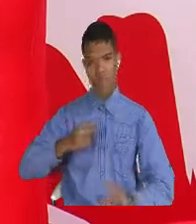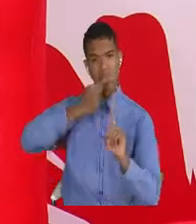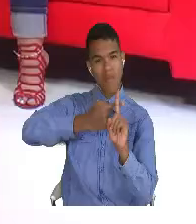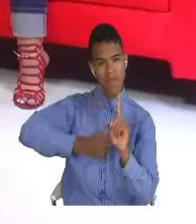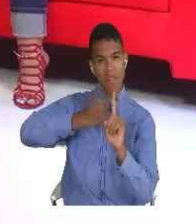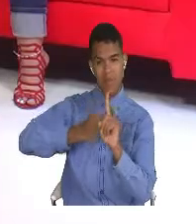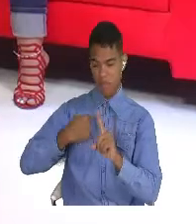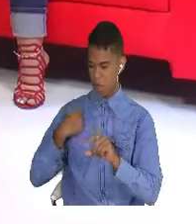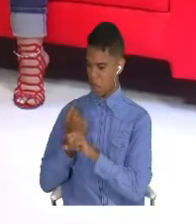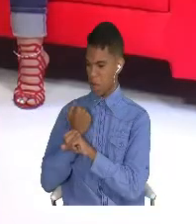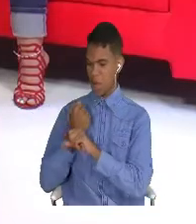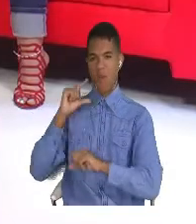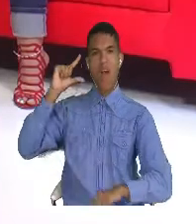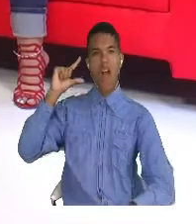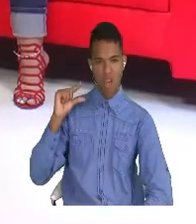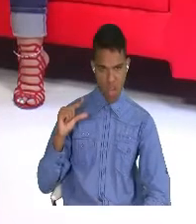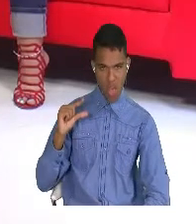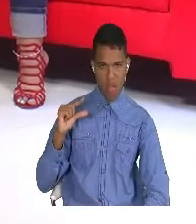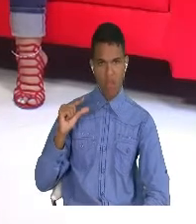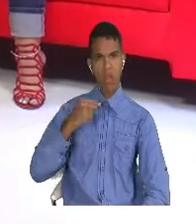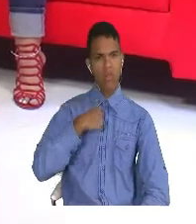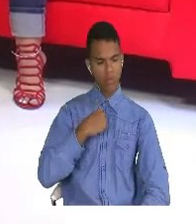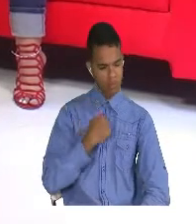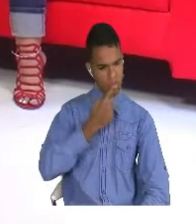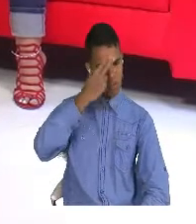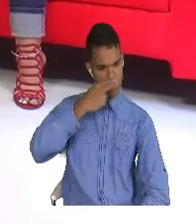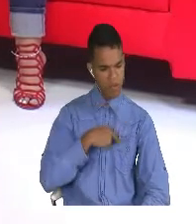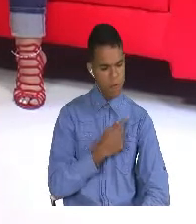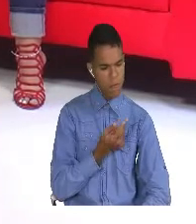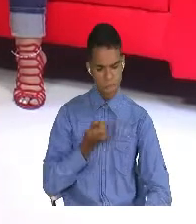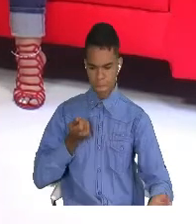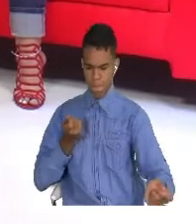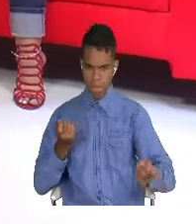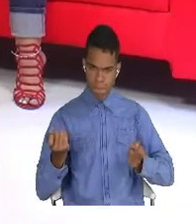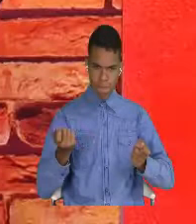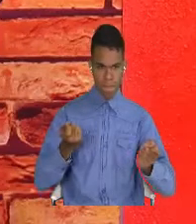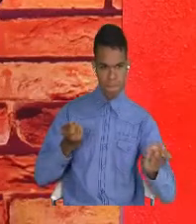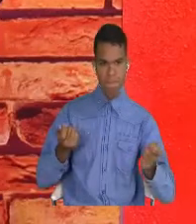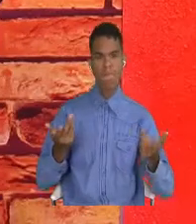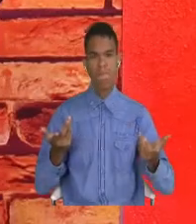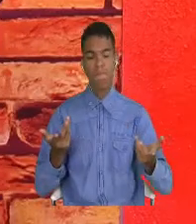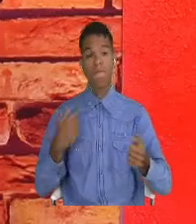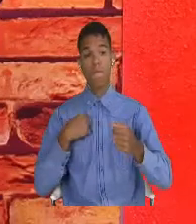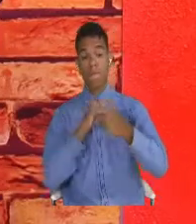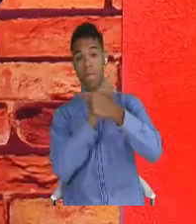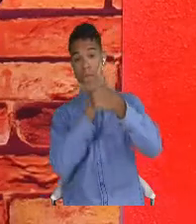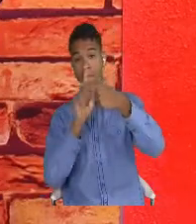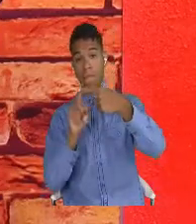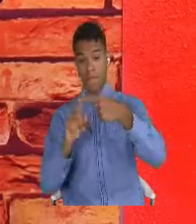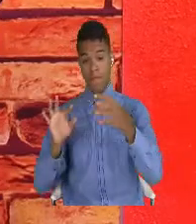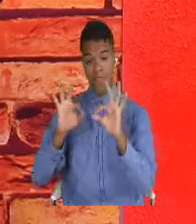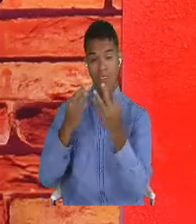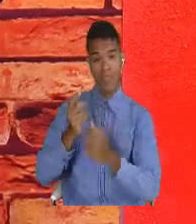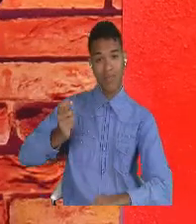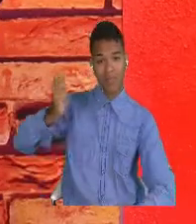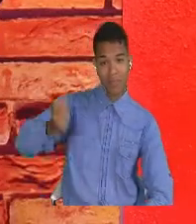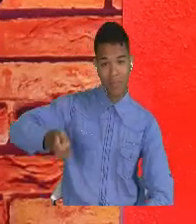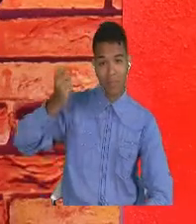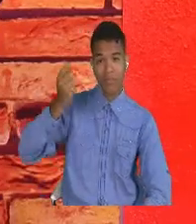disminuyeron? Bueno, lo primero que deben hacer es acudir a una comisaría de familia o a un centro de convivencia